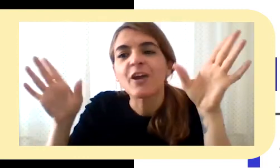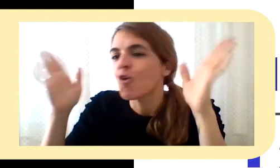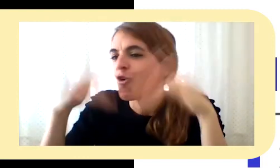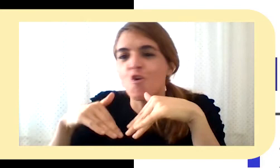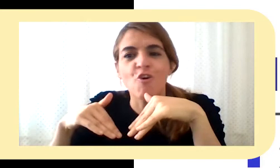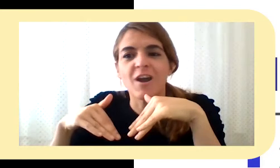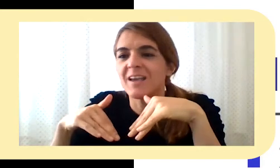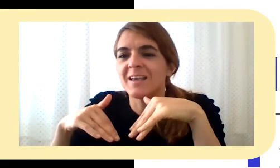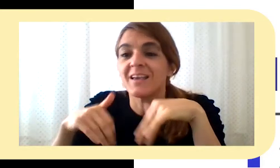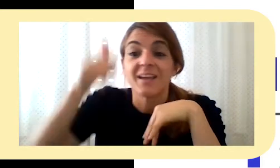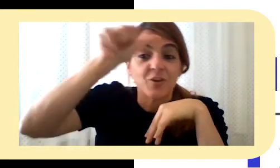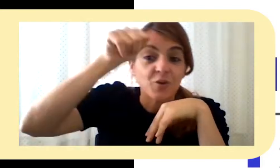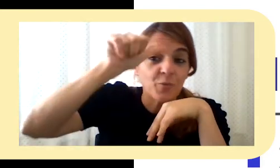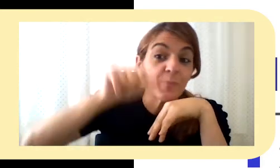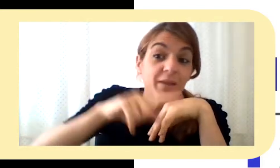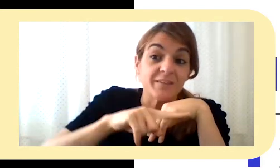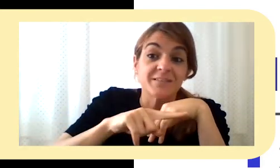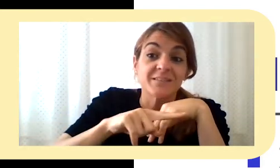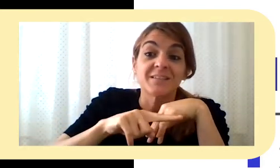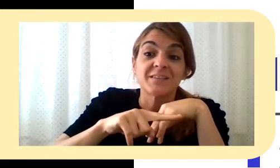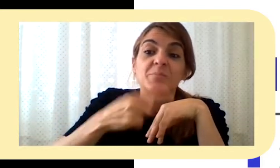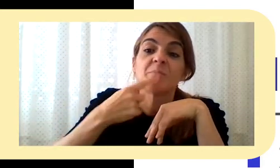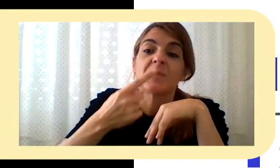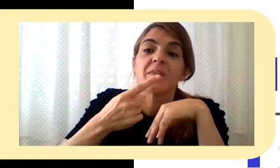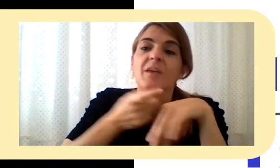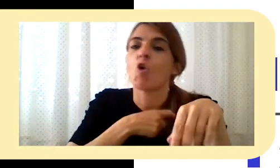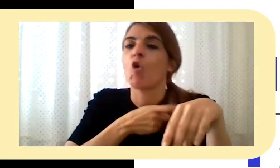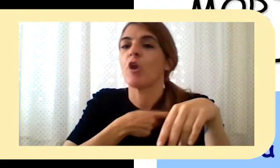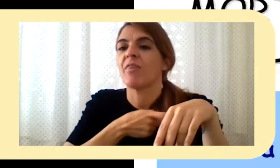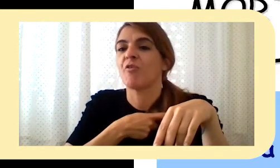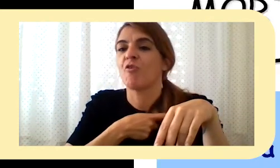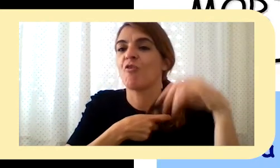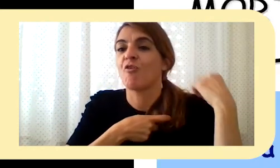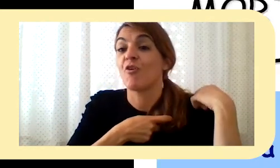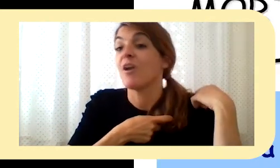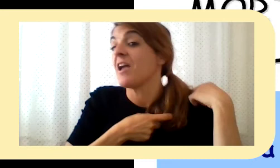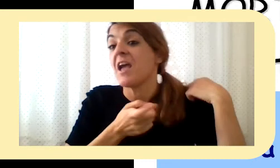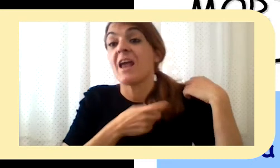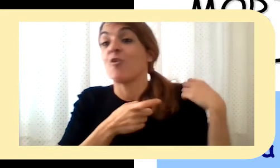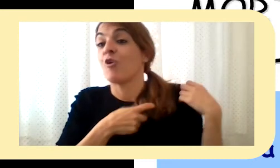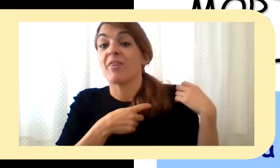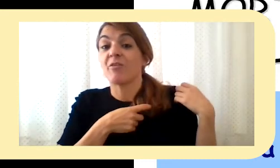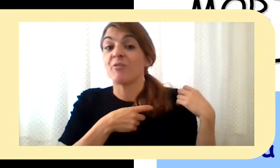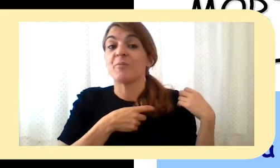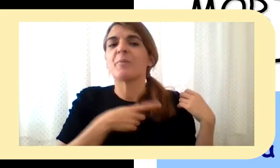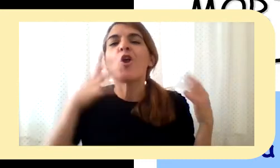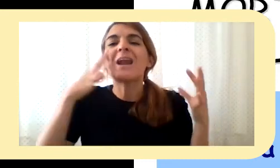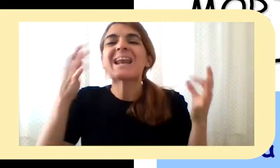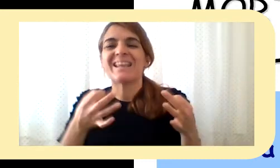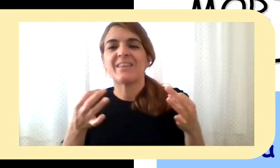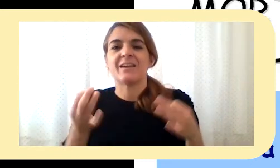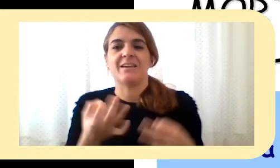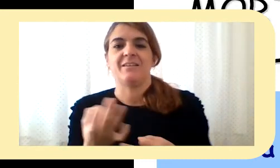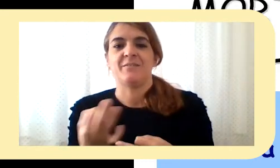me dicen el corazón. Bueno, pues ¿qué sabemos de verdad? Que la primera causa de muerte en hombres es